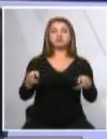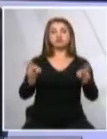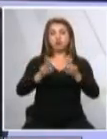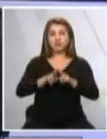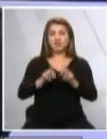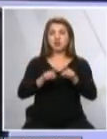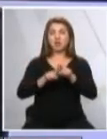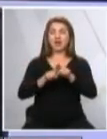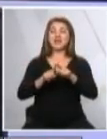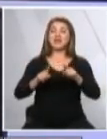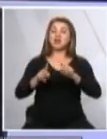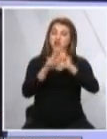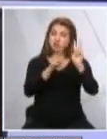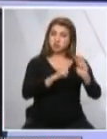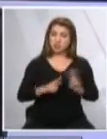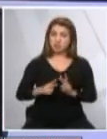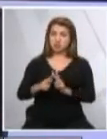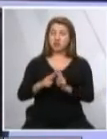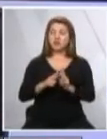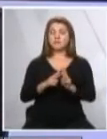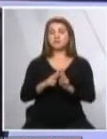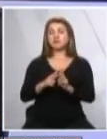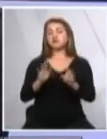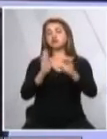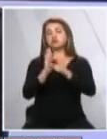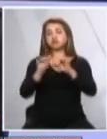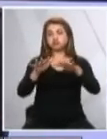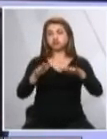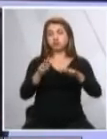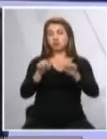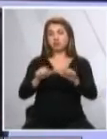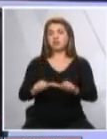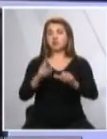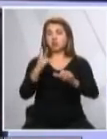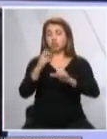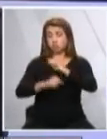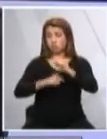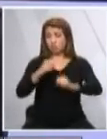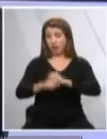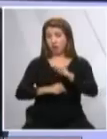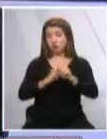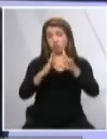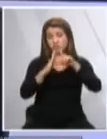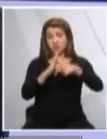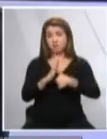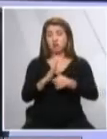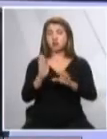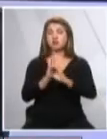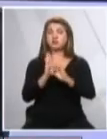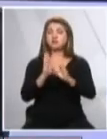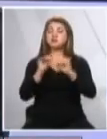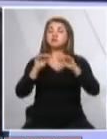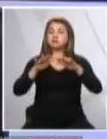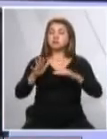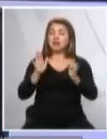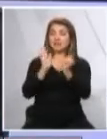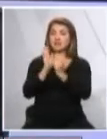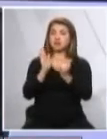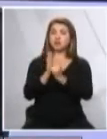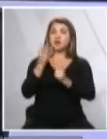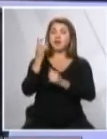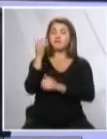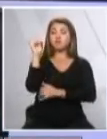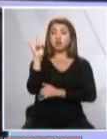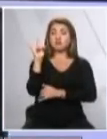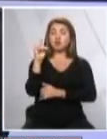reconstruirlo en breve entre comillas, una asamblea constituyente se demora 2 años, ¿ya? El primer artículo de la constitución de la asamblea constituyente en